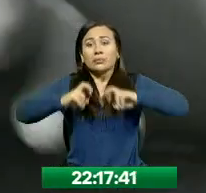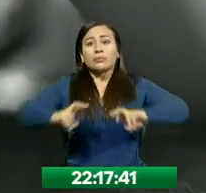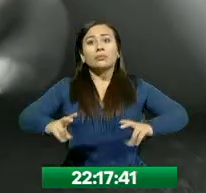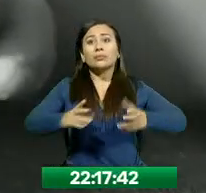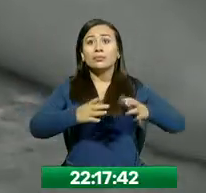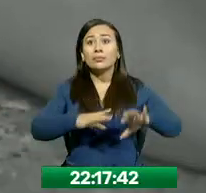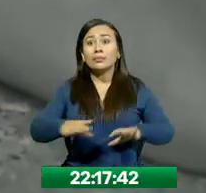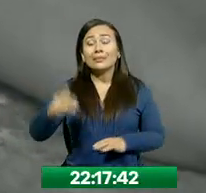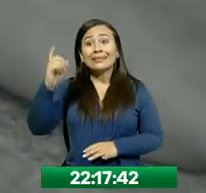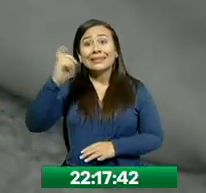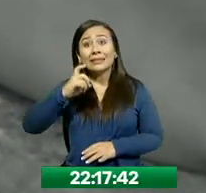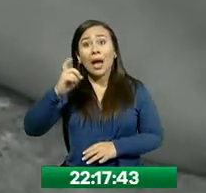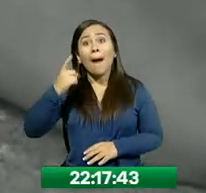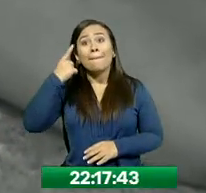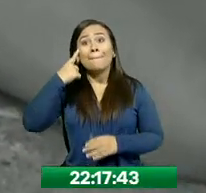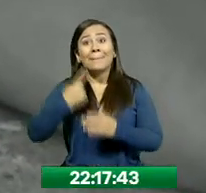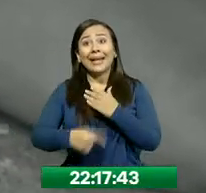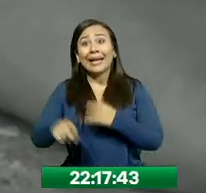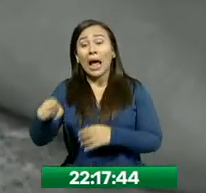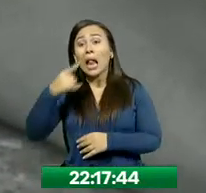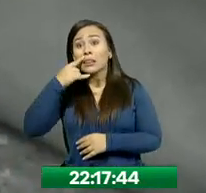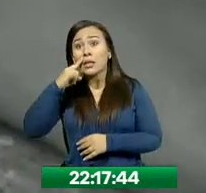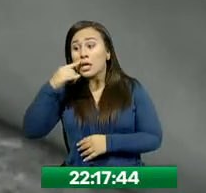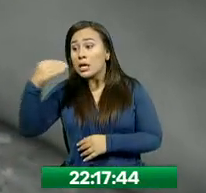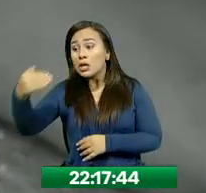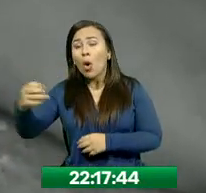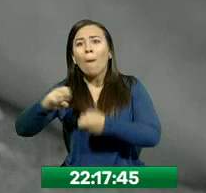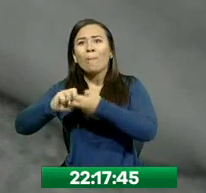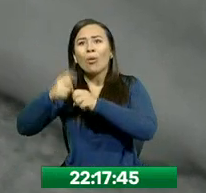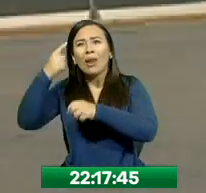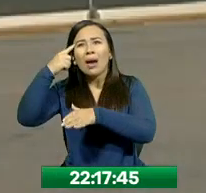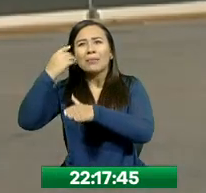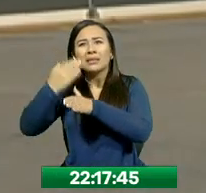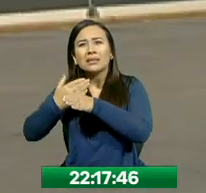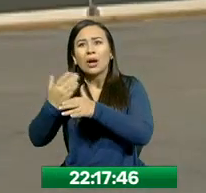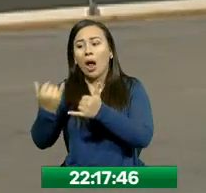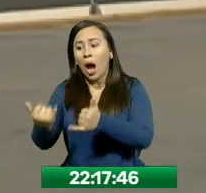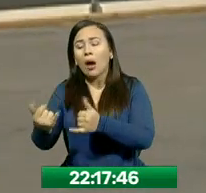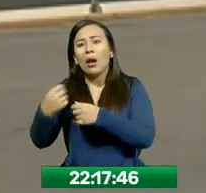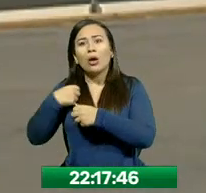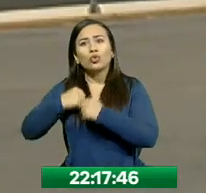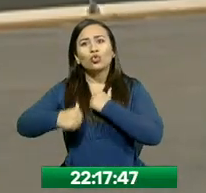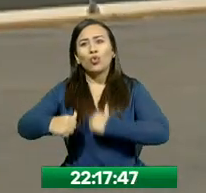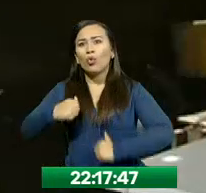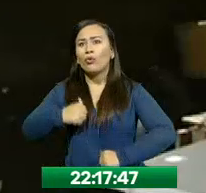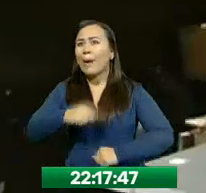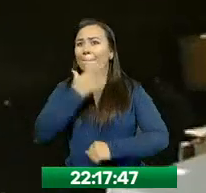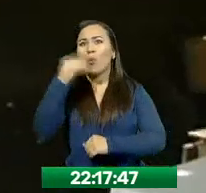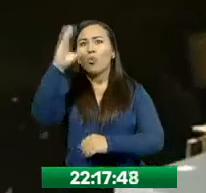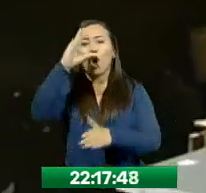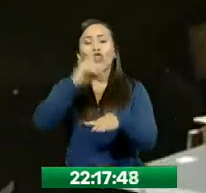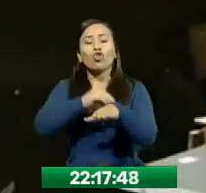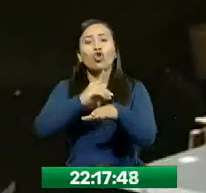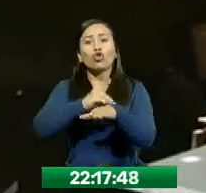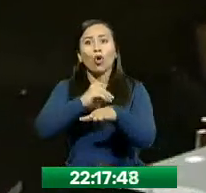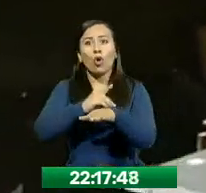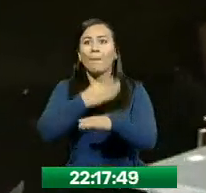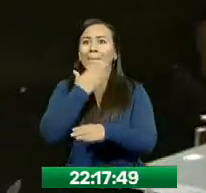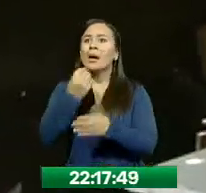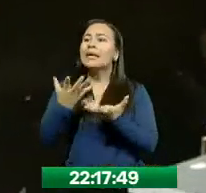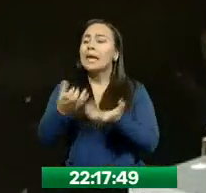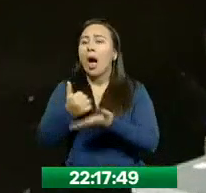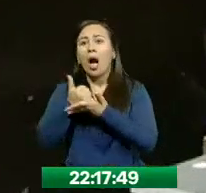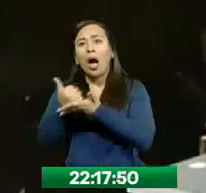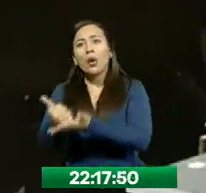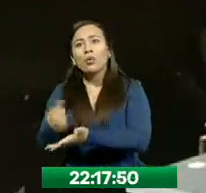acciones necesarias para que el pequeño supere la difícil situación por la cual está atravesando. Quiero una ayuda para